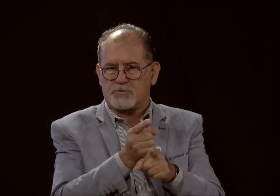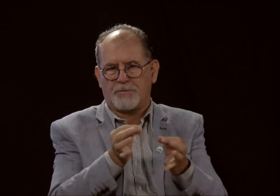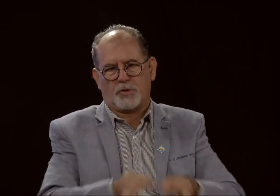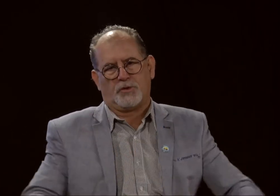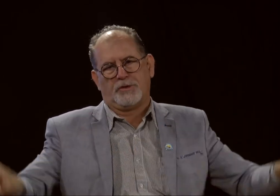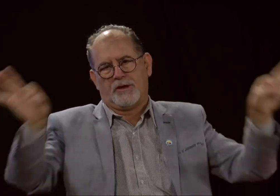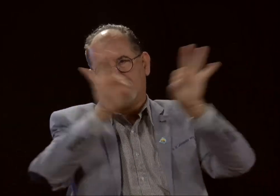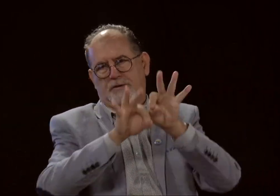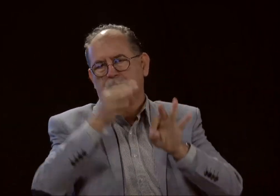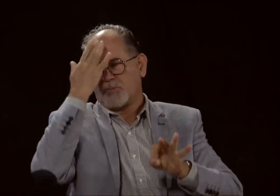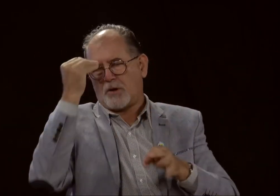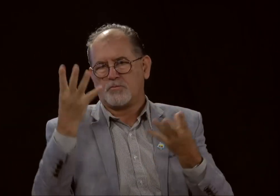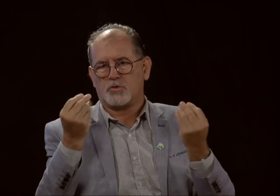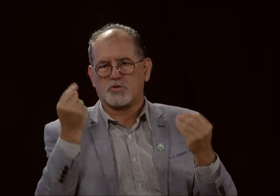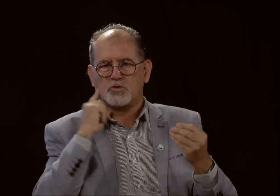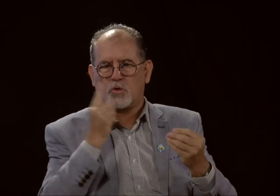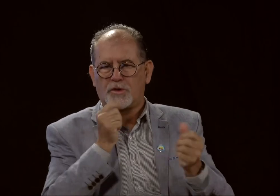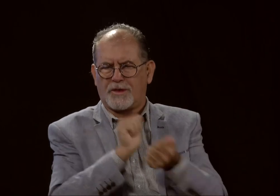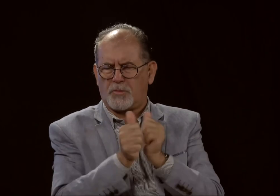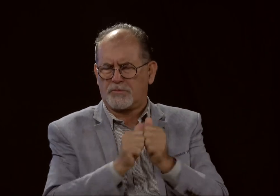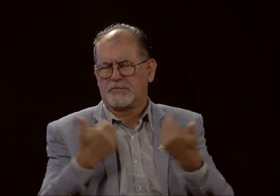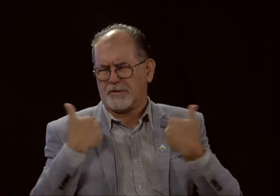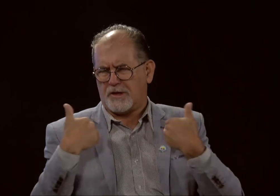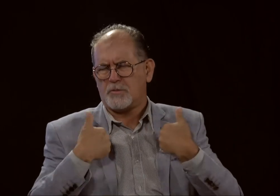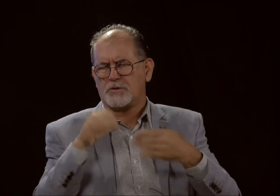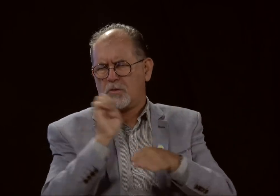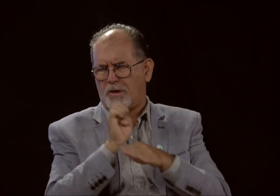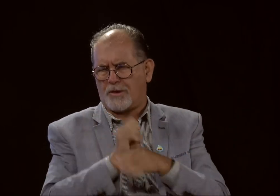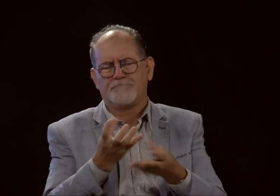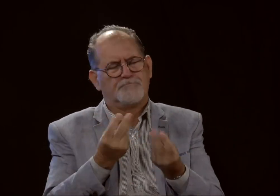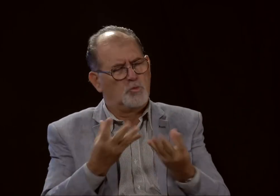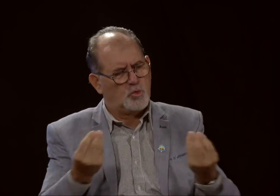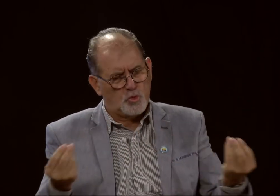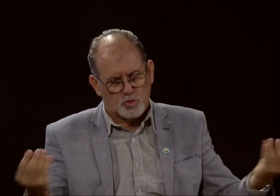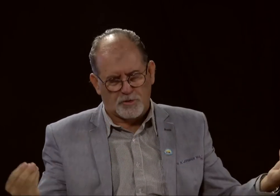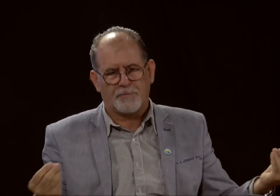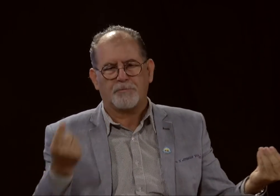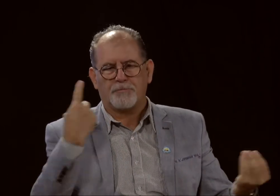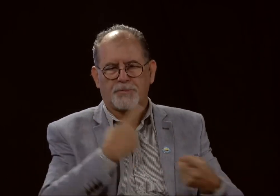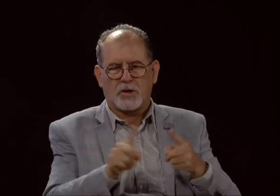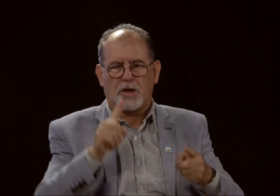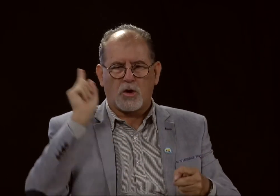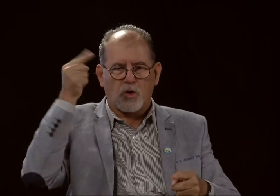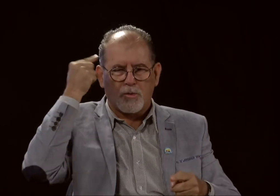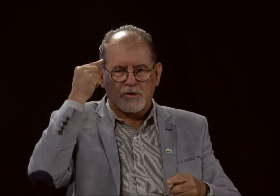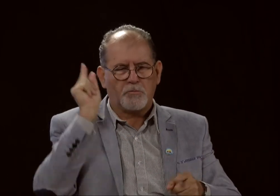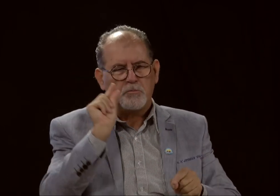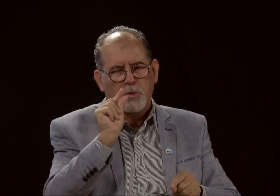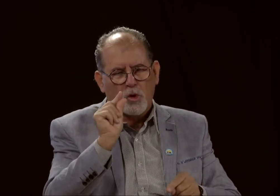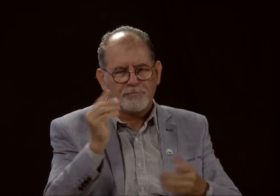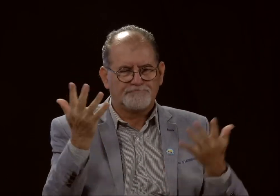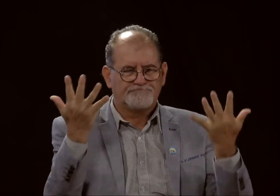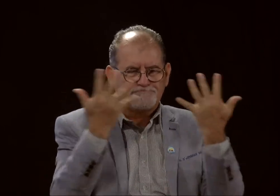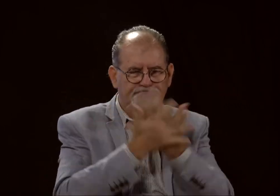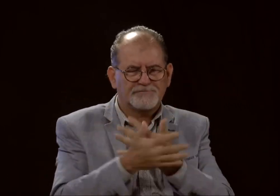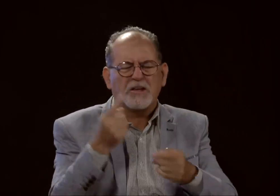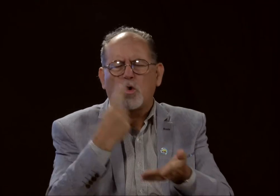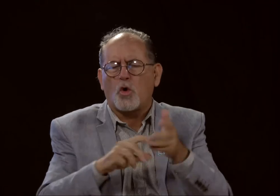y a sugerir los cambios a la ley. Muchas personas sordas tenemos como deportistas.